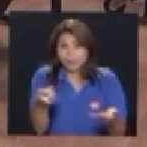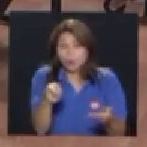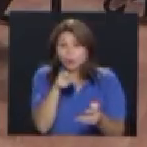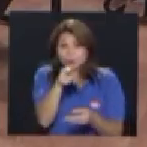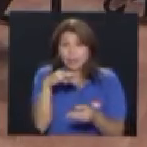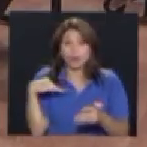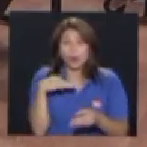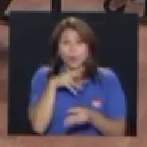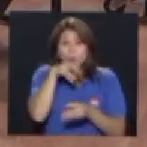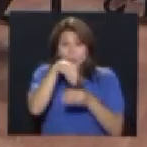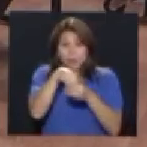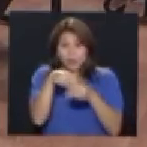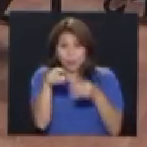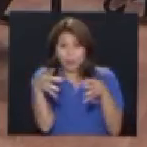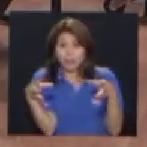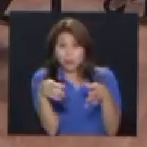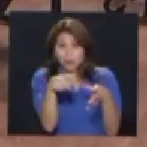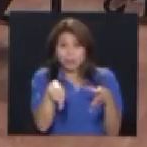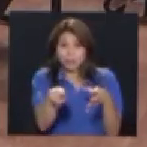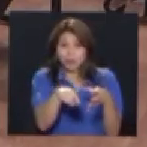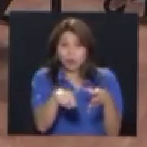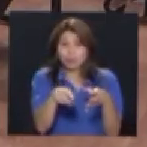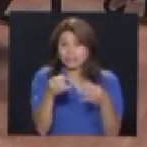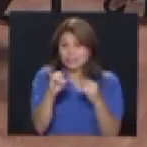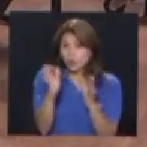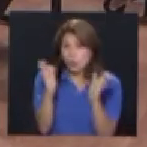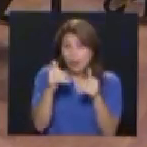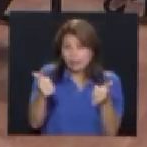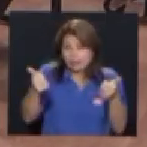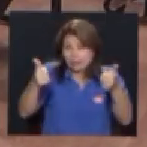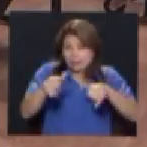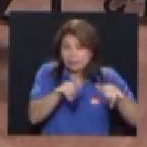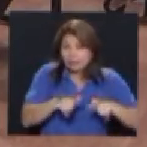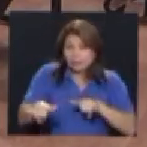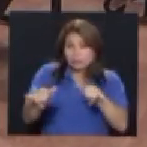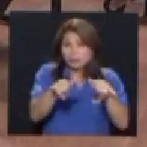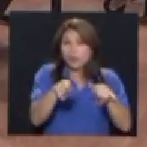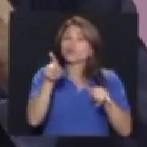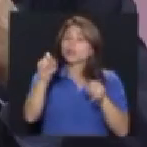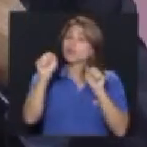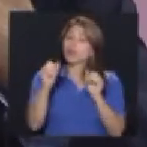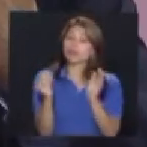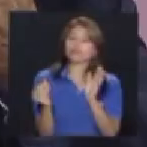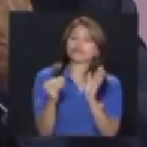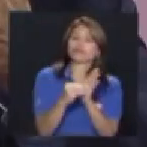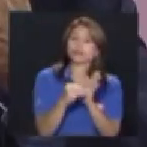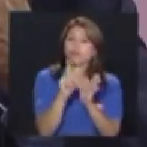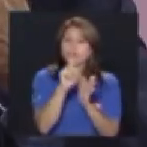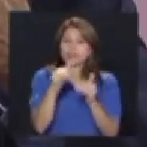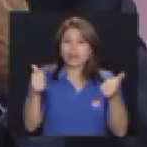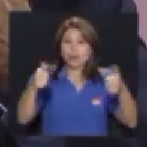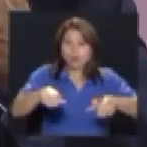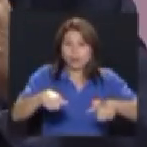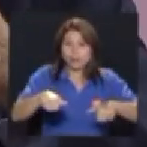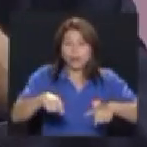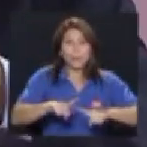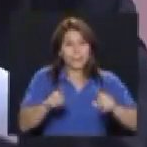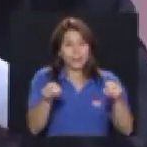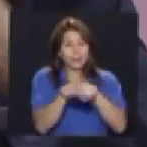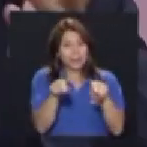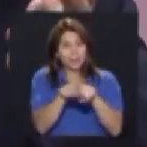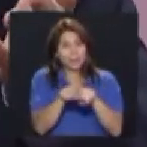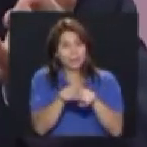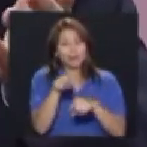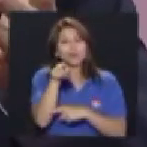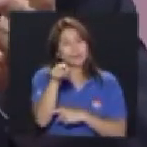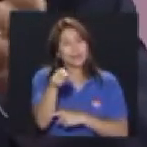del Consejo Consultivo, tiene derecho a dejar consignada su discrepancia. Pero además tiene la oportunidad de